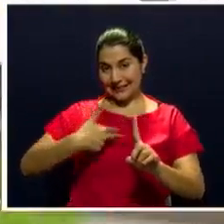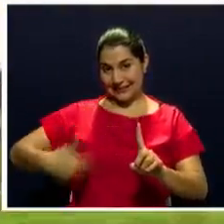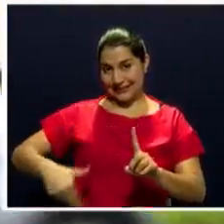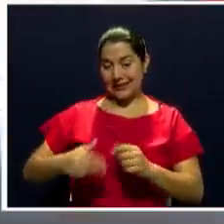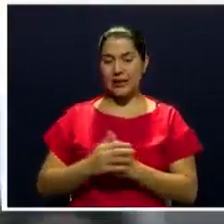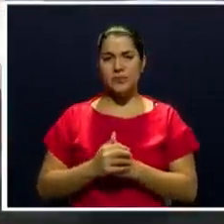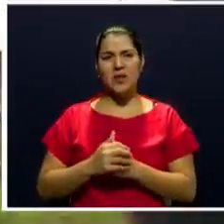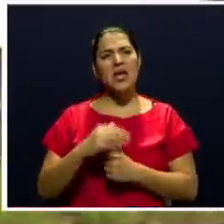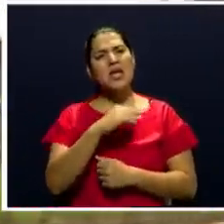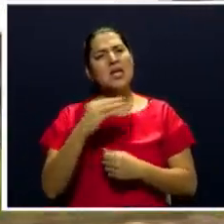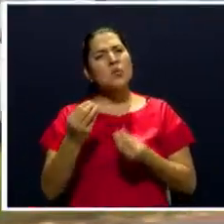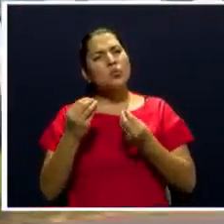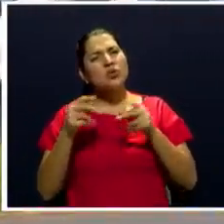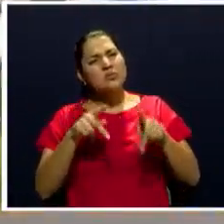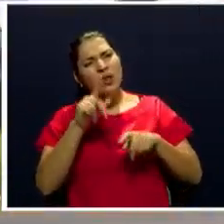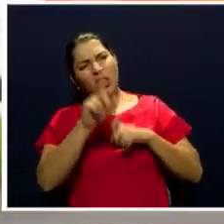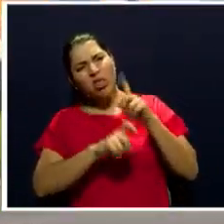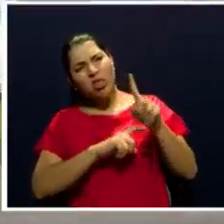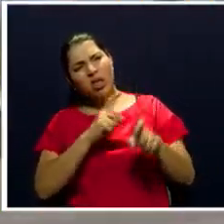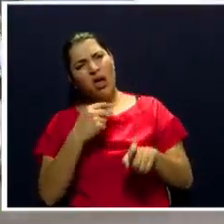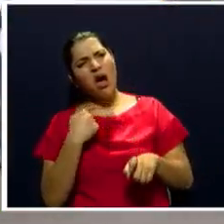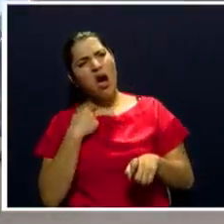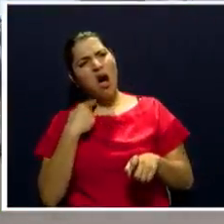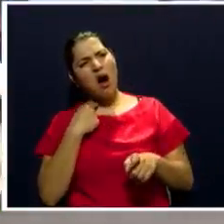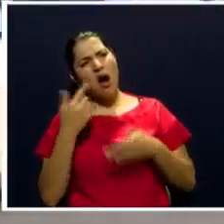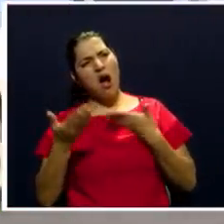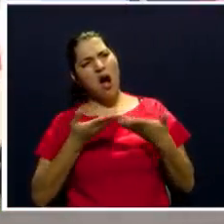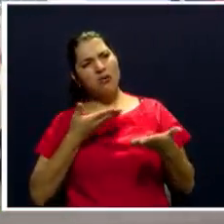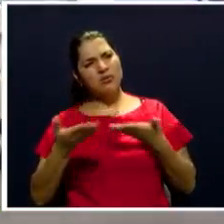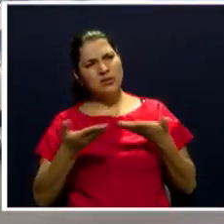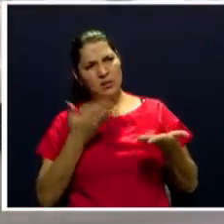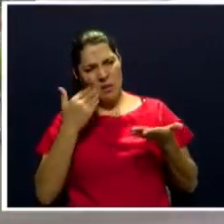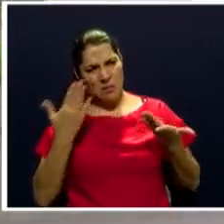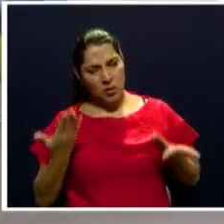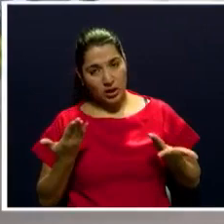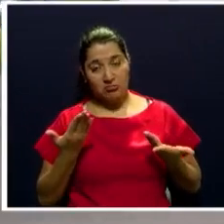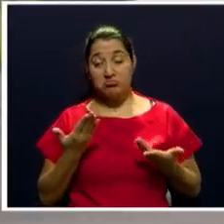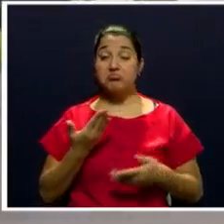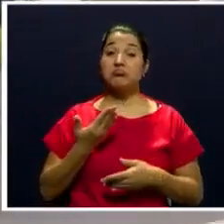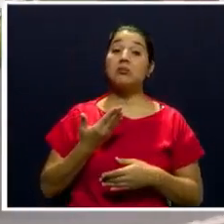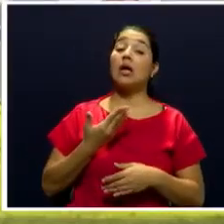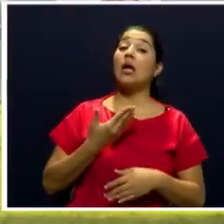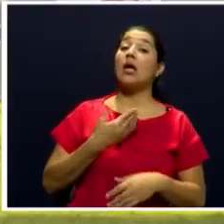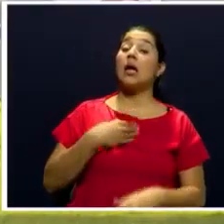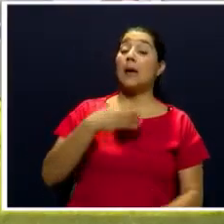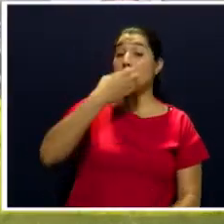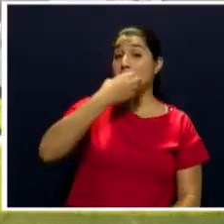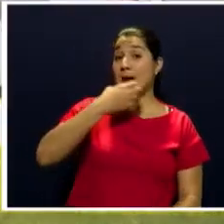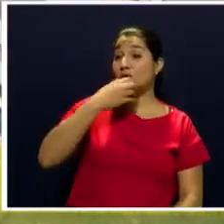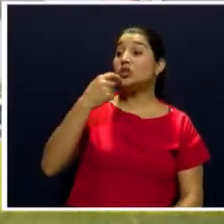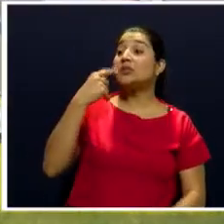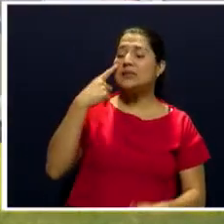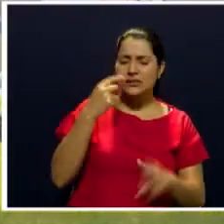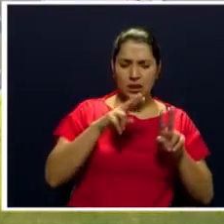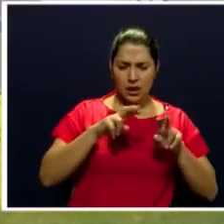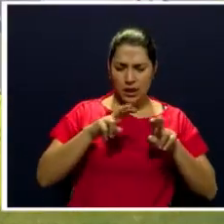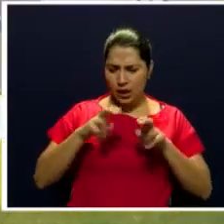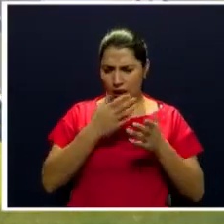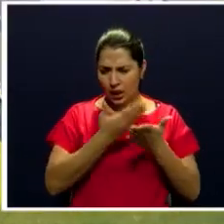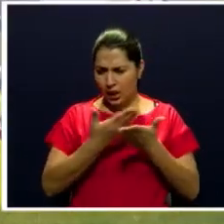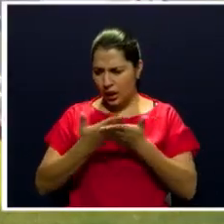los cuestionamientos sobre el costo que tuvo este servicio, Macaya insistió que se verificaron 8 ofertas y la de